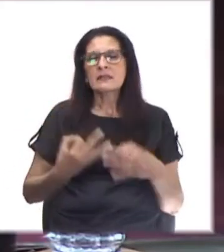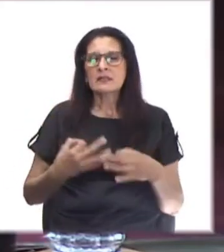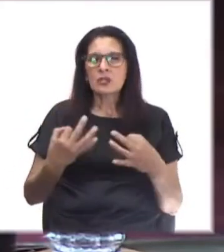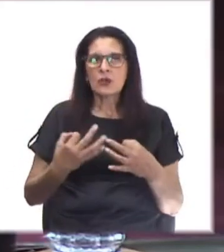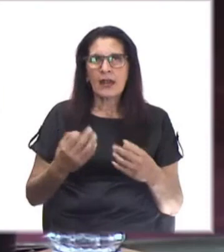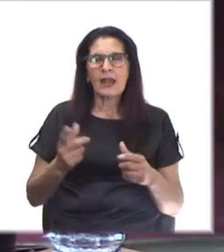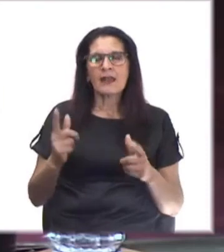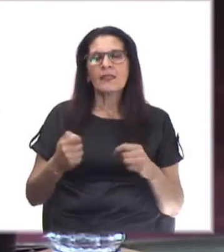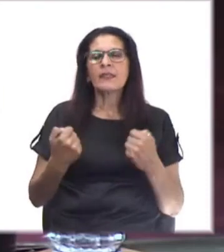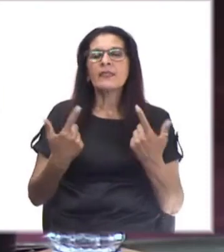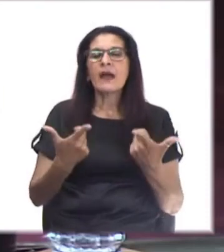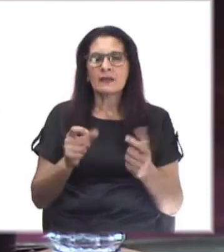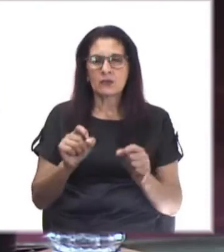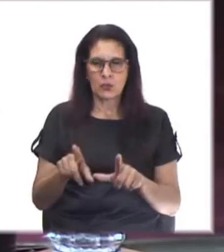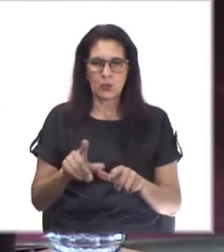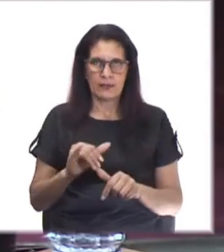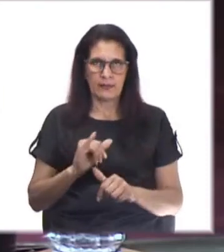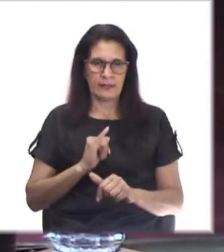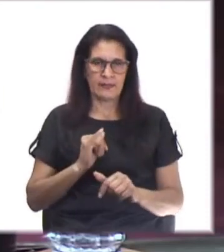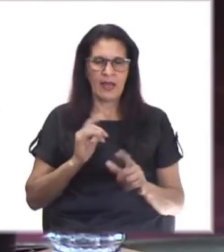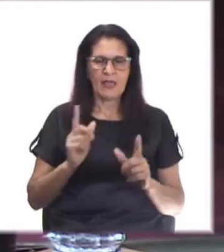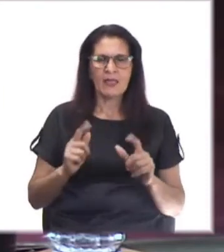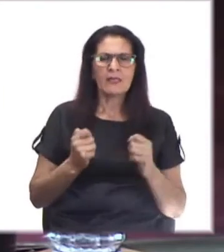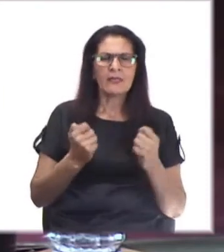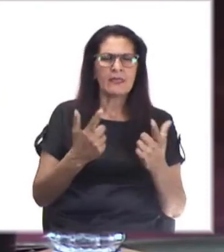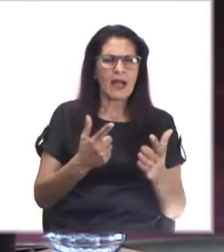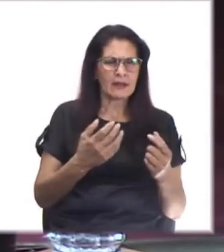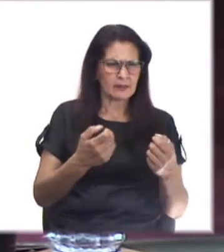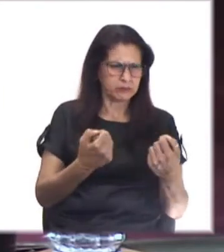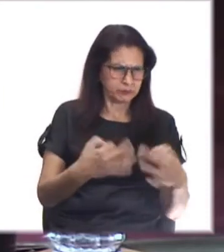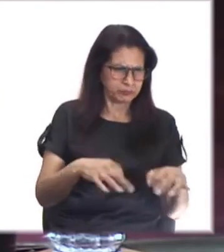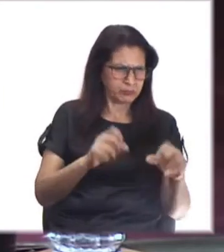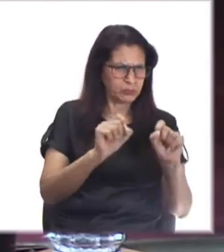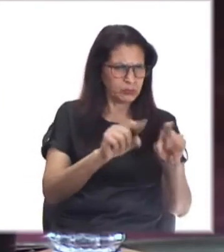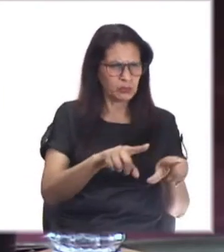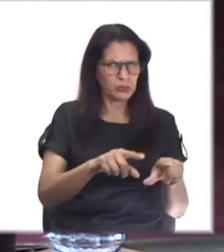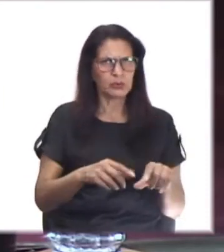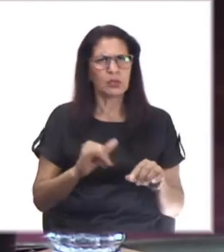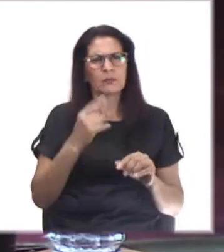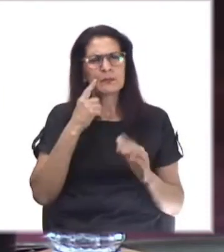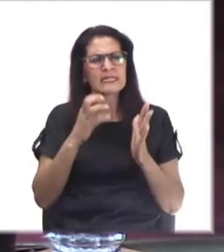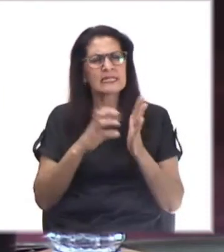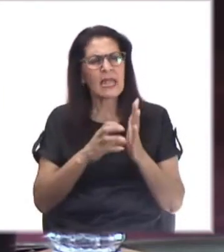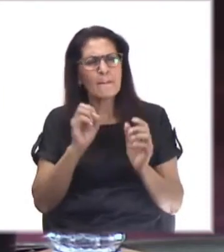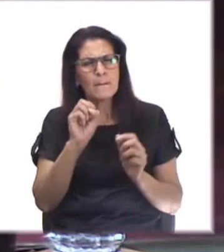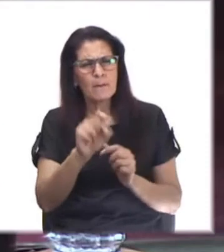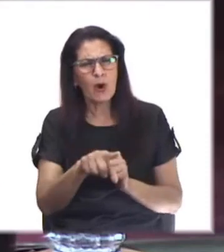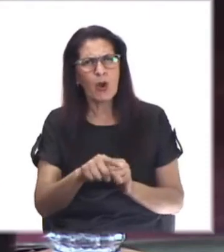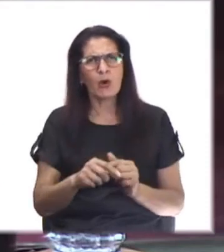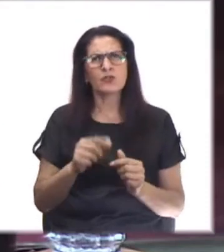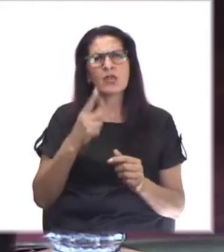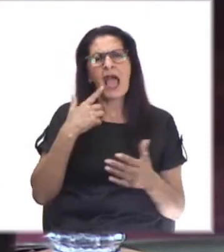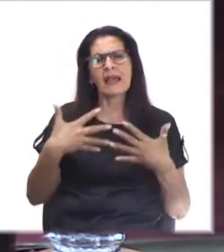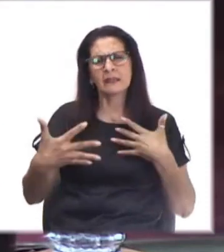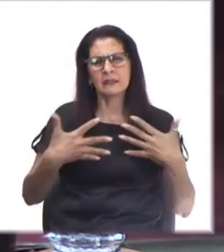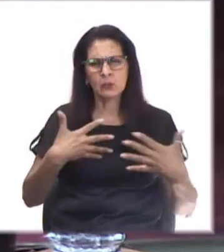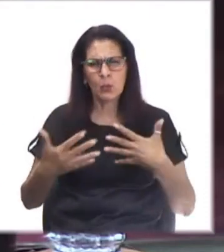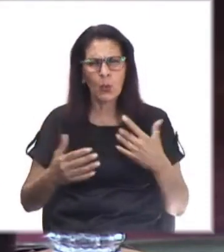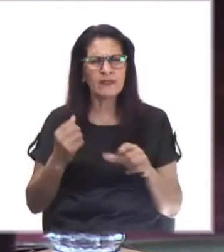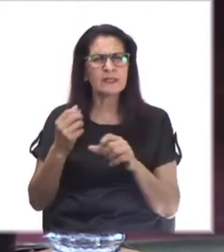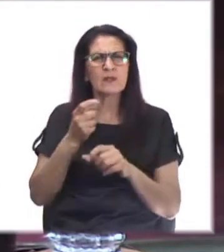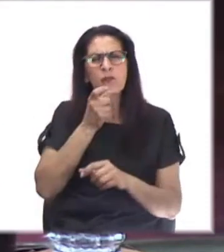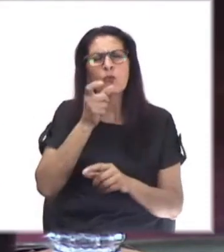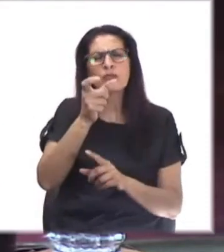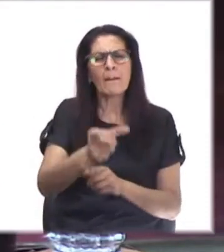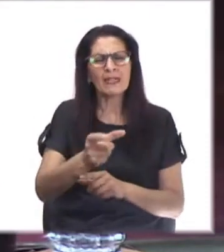dar identidad, de dar sentido de pertenencia, simbología, compromiso a ideales, actitudes, fundamentos